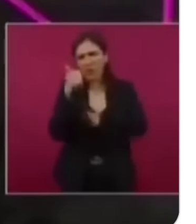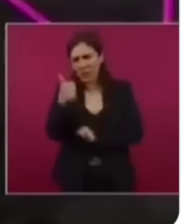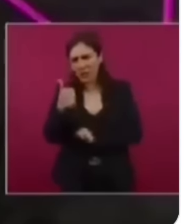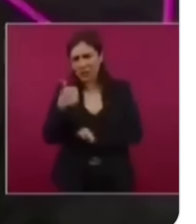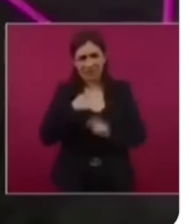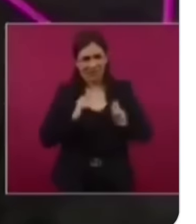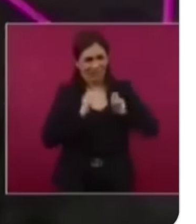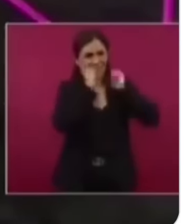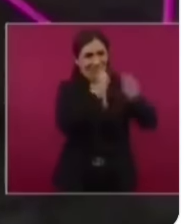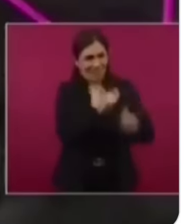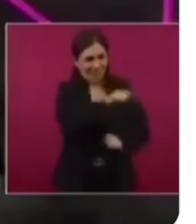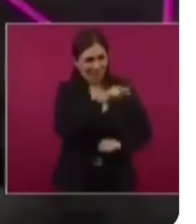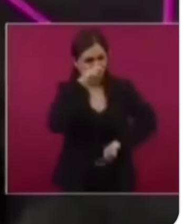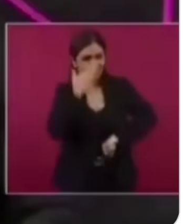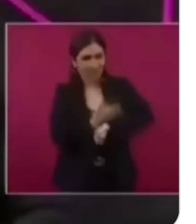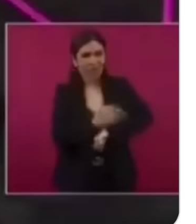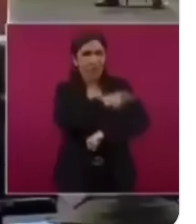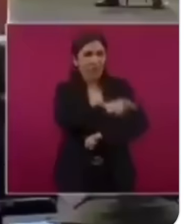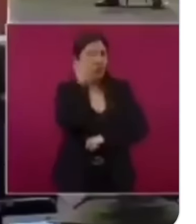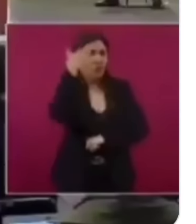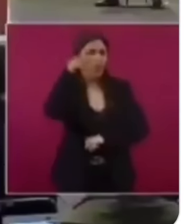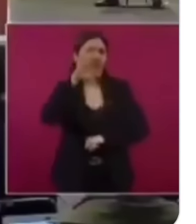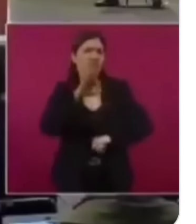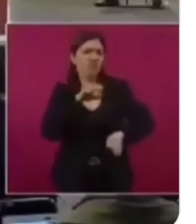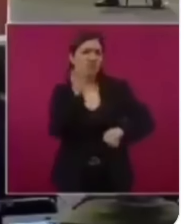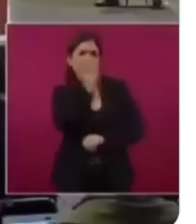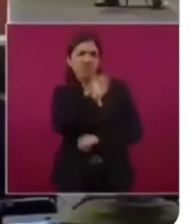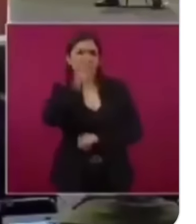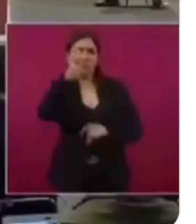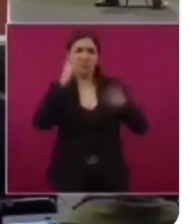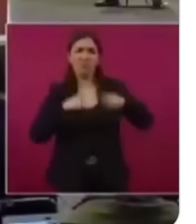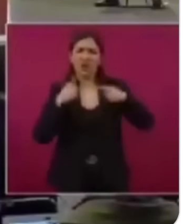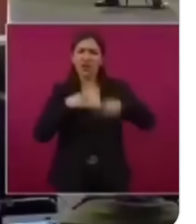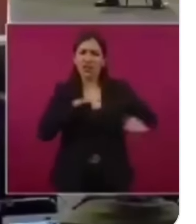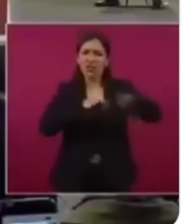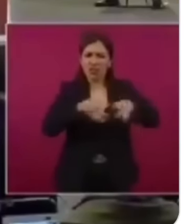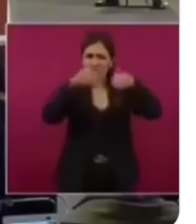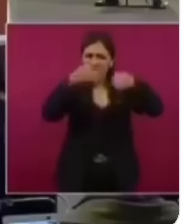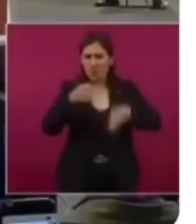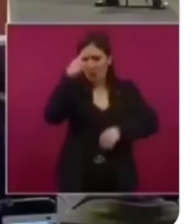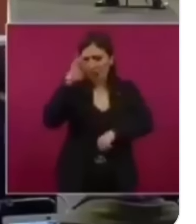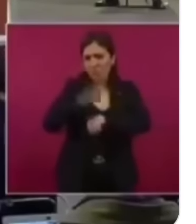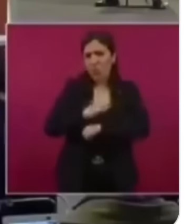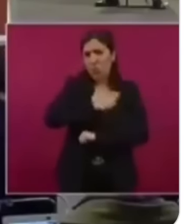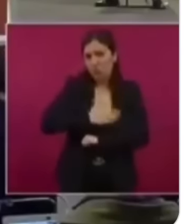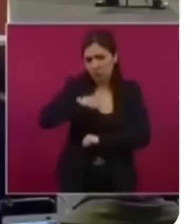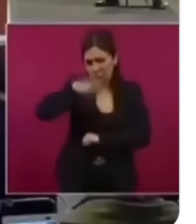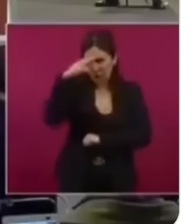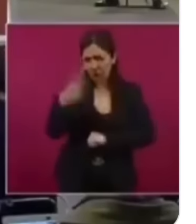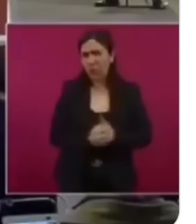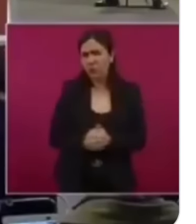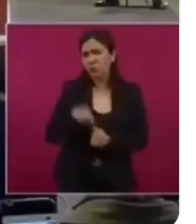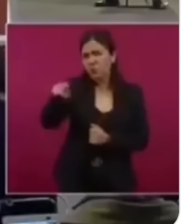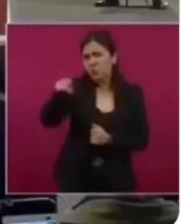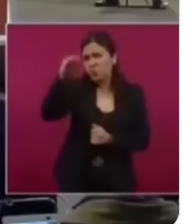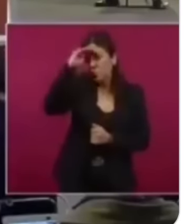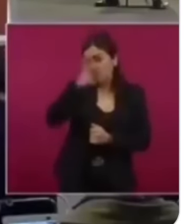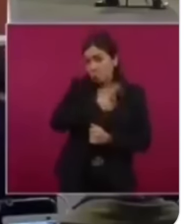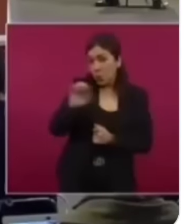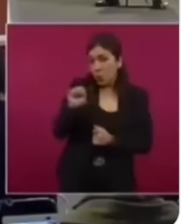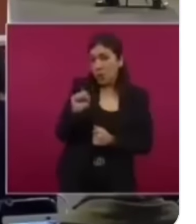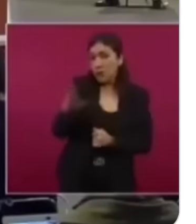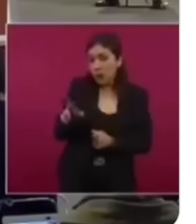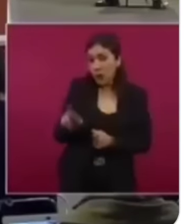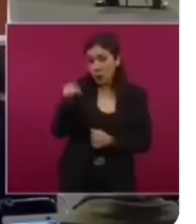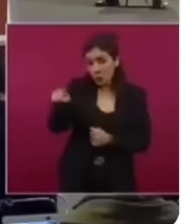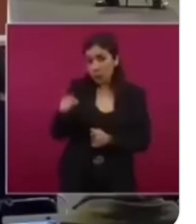nombrarlo, por ser entonces un funcionario prominente, ¿no?, en la Administración de Justicia en México. ¿Podemos esperar de Felipe Calderón